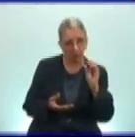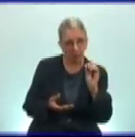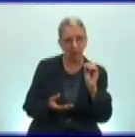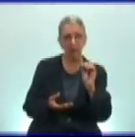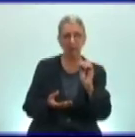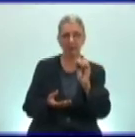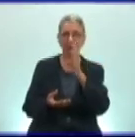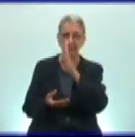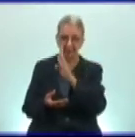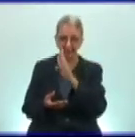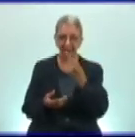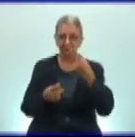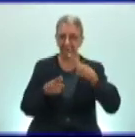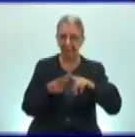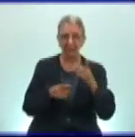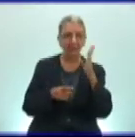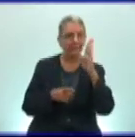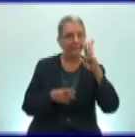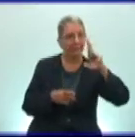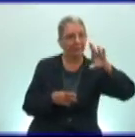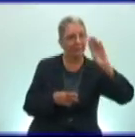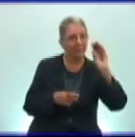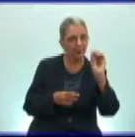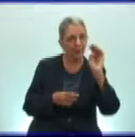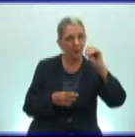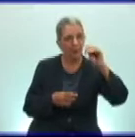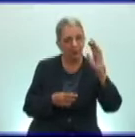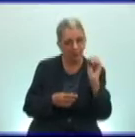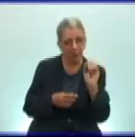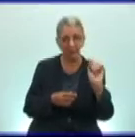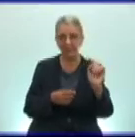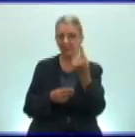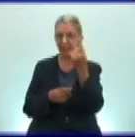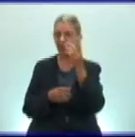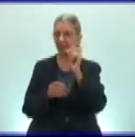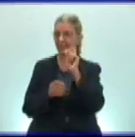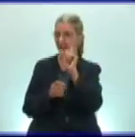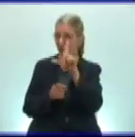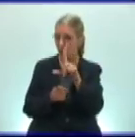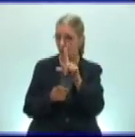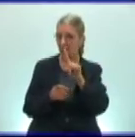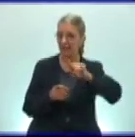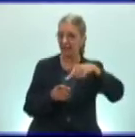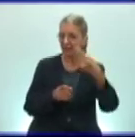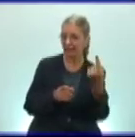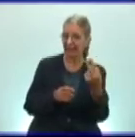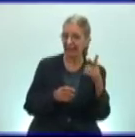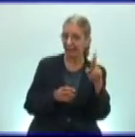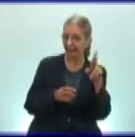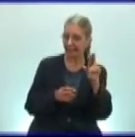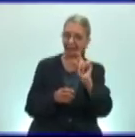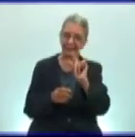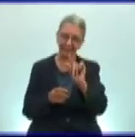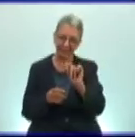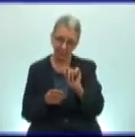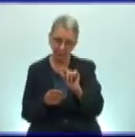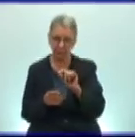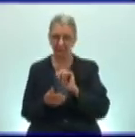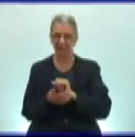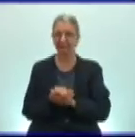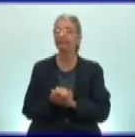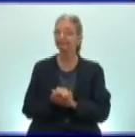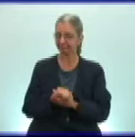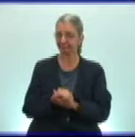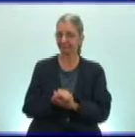es mayúscula y la segunda minúscula. Miren, estamos hablando ahora del símbolo químico del elemento